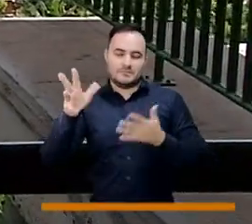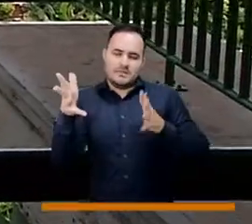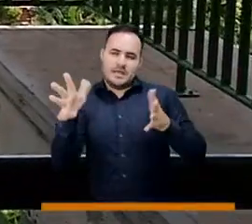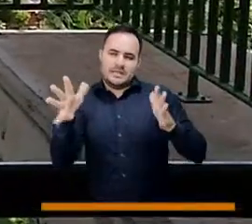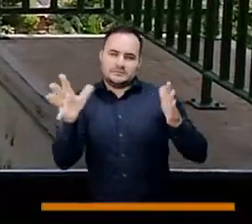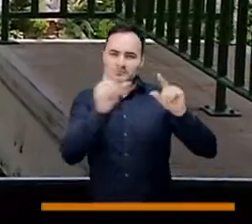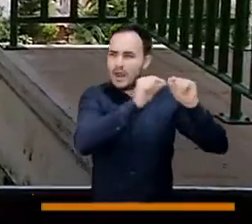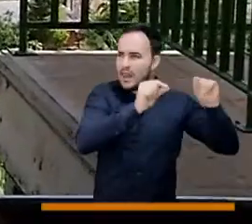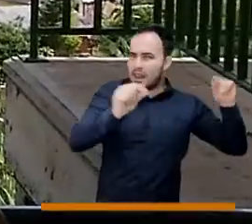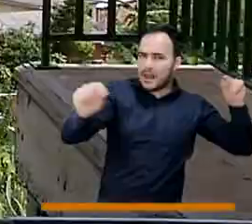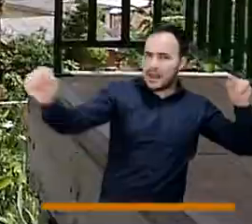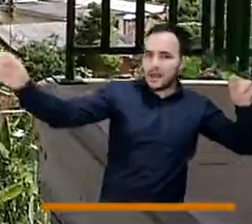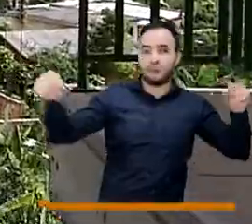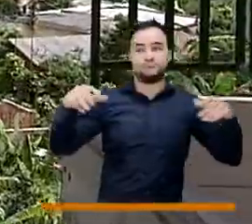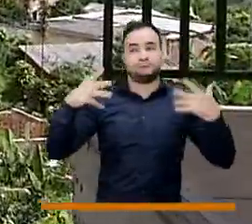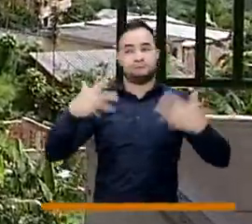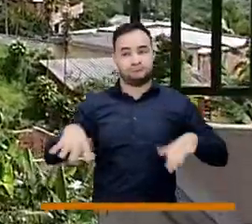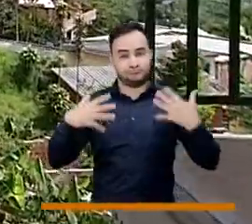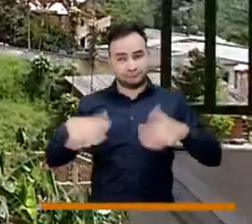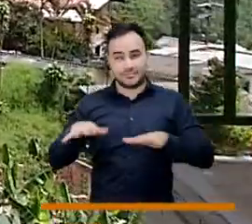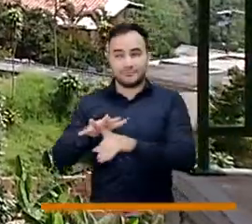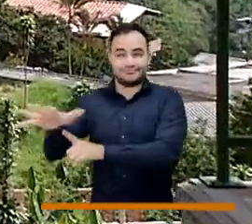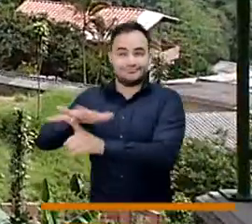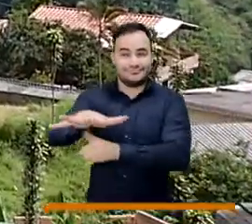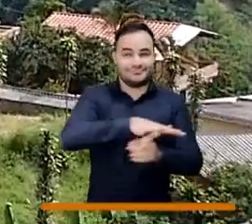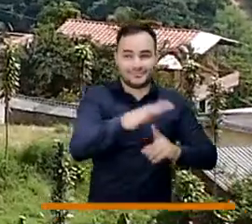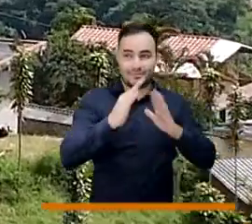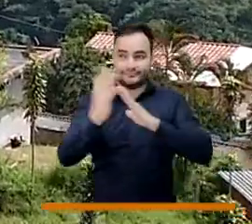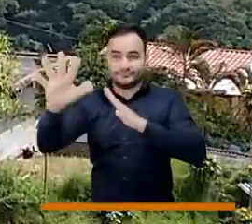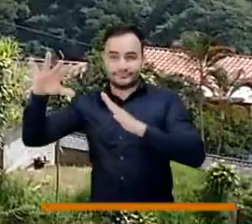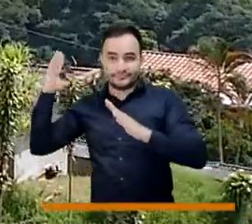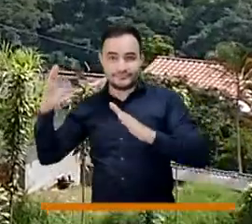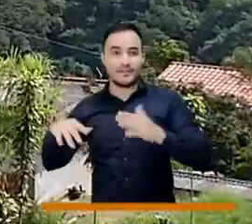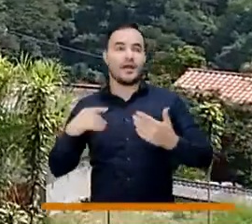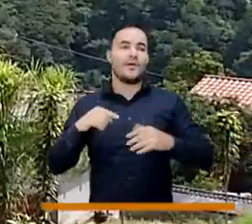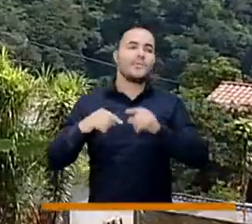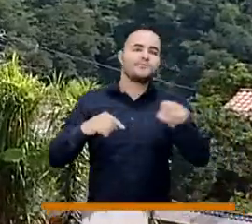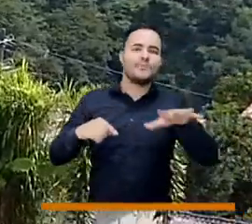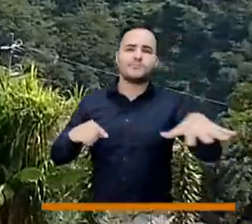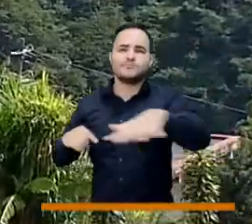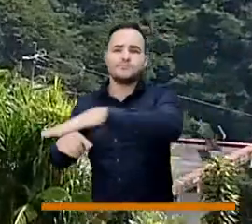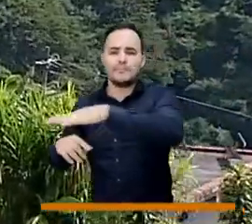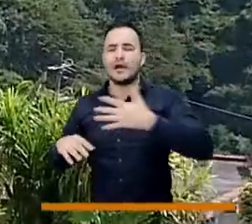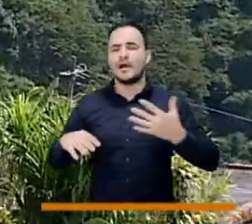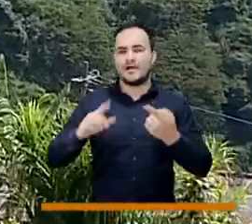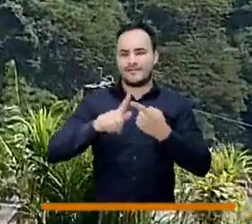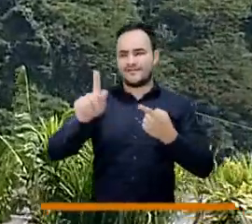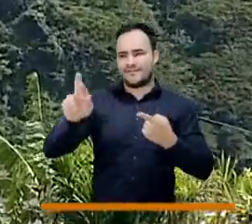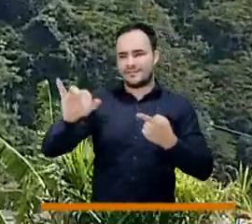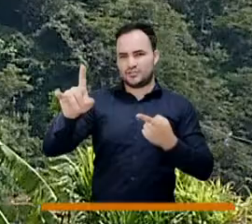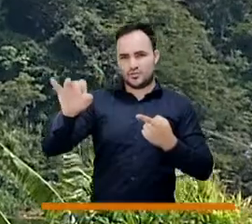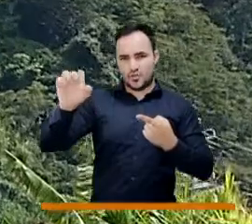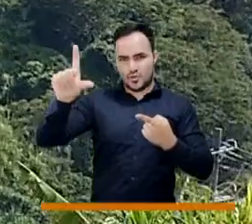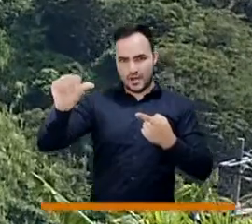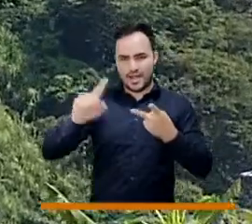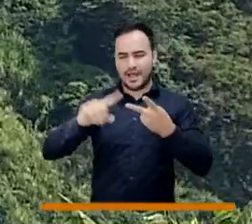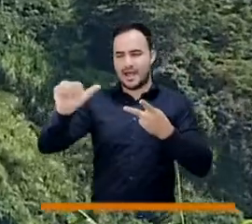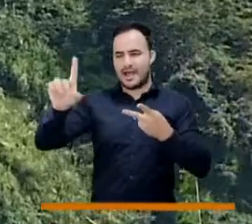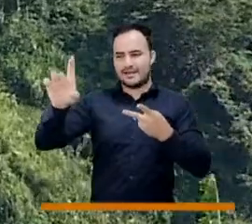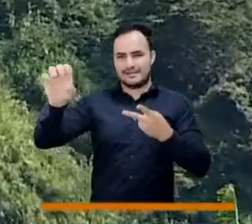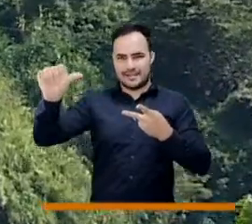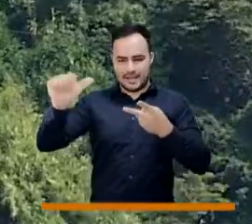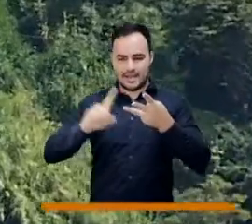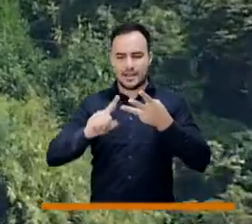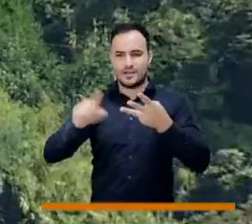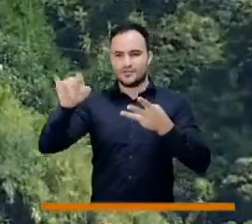un fuerte impacto rural y que conecta las veredas, la aldea, la Frisola y la Sucia y sectores del Morrón y